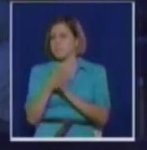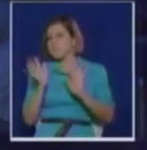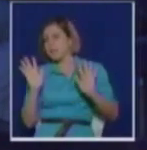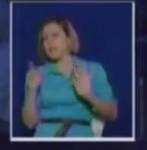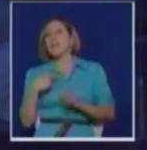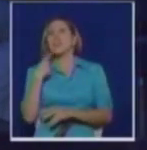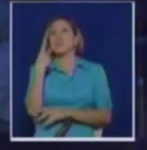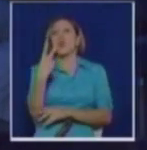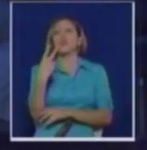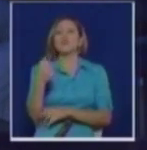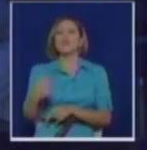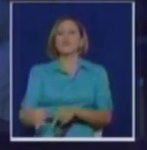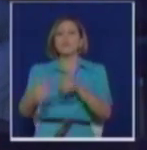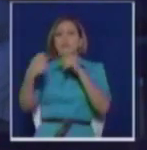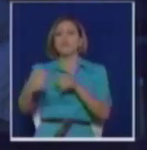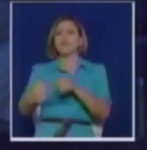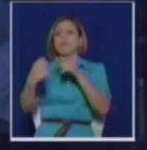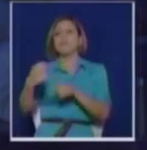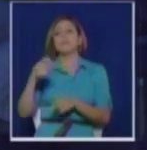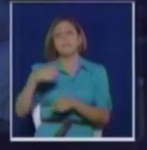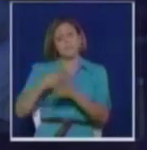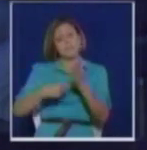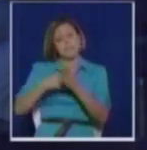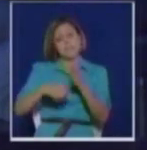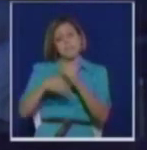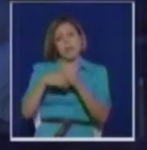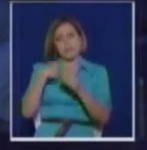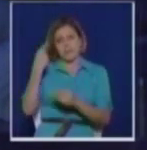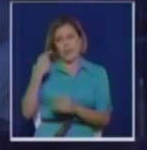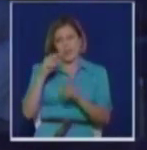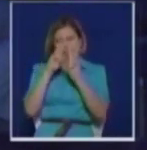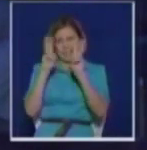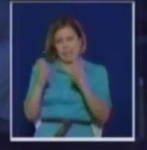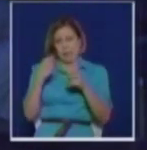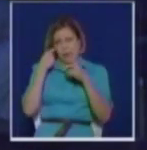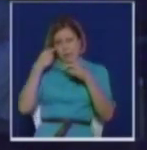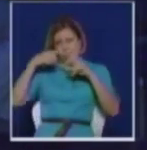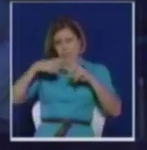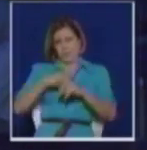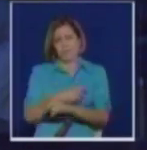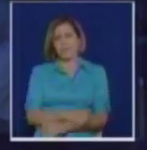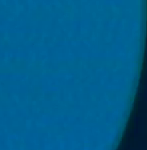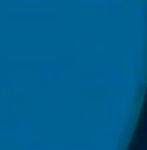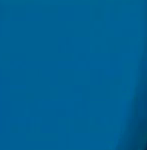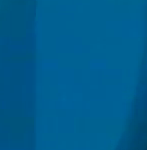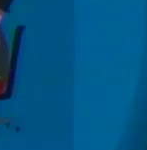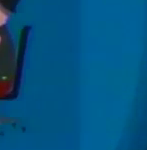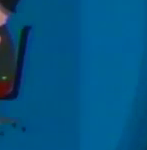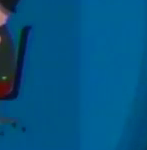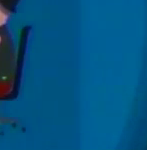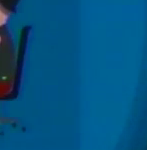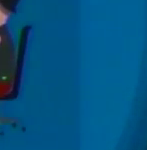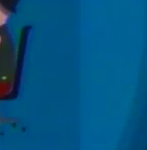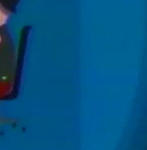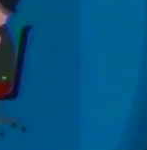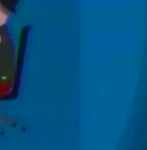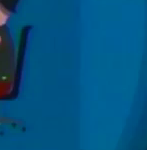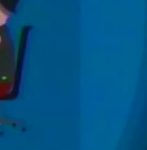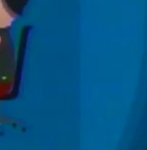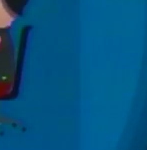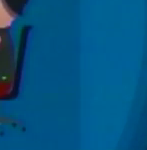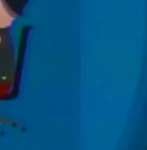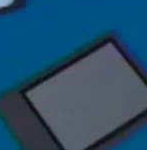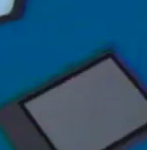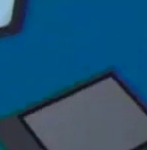pendientes, pero la mejoría se necesita. Este es nuestro tema de análisis en Contragolpe. El código postal complementa tu